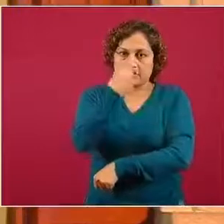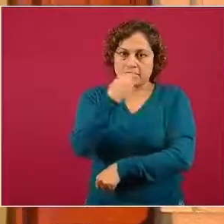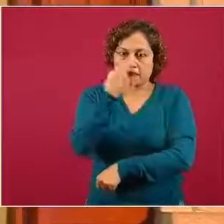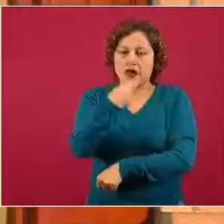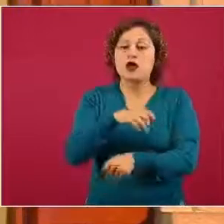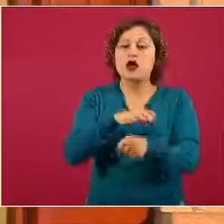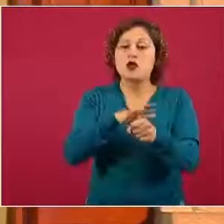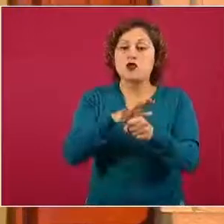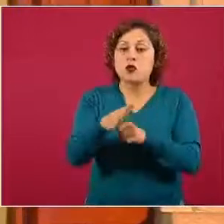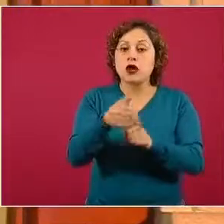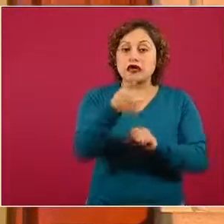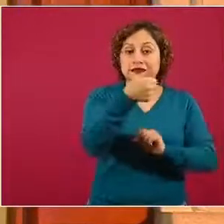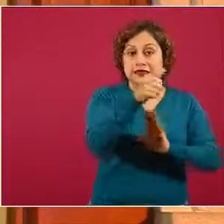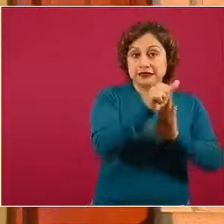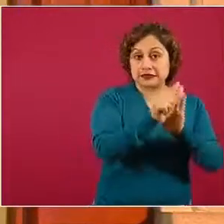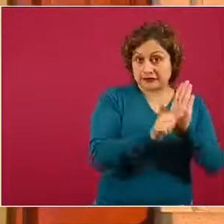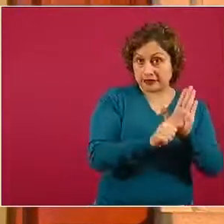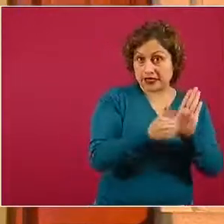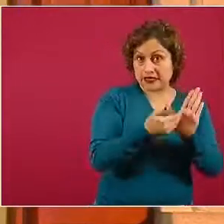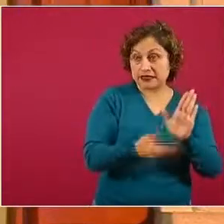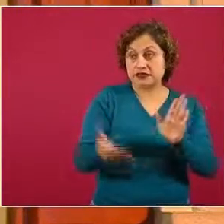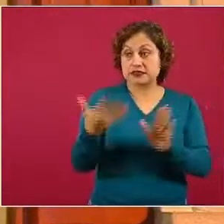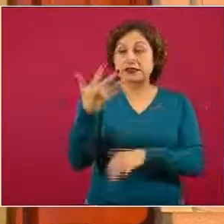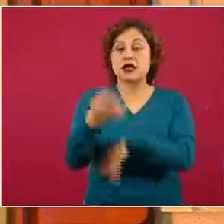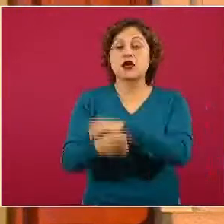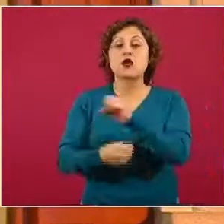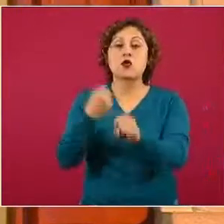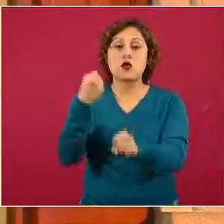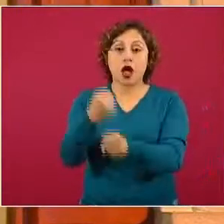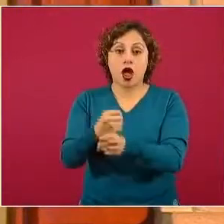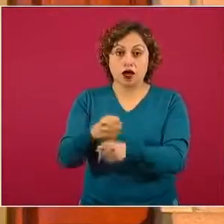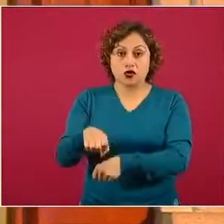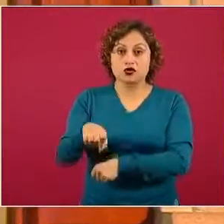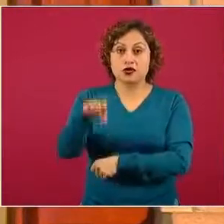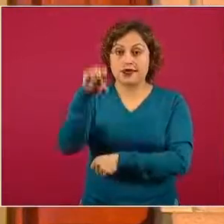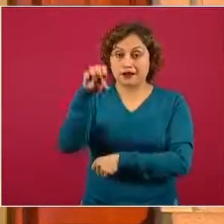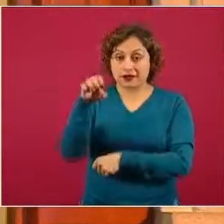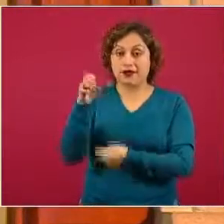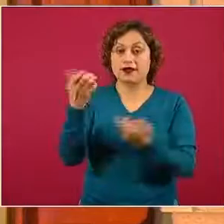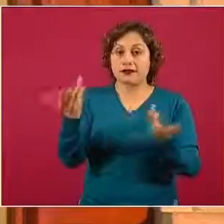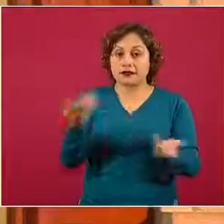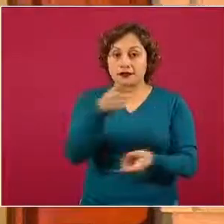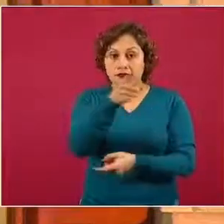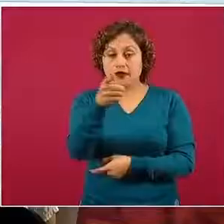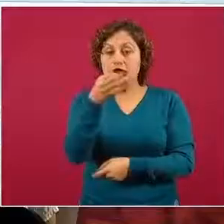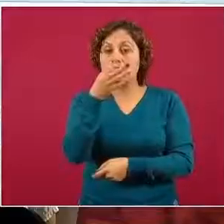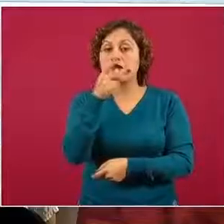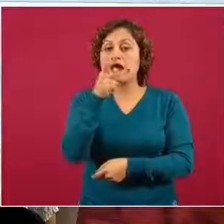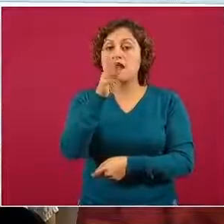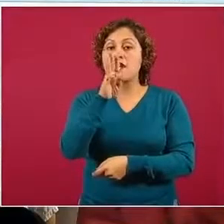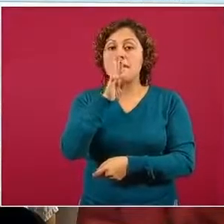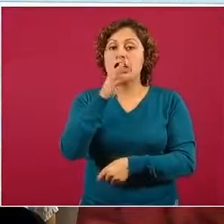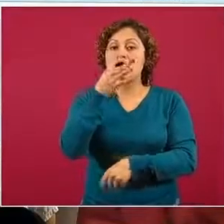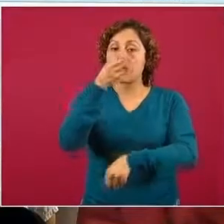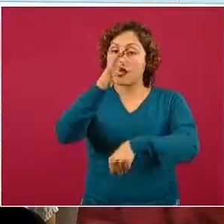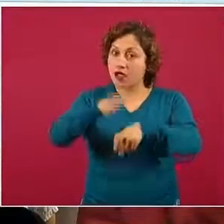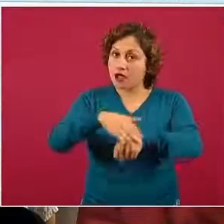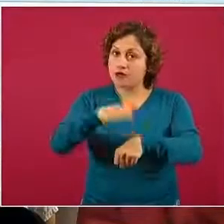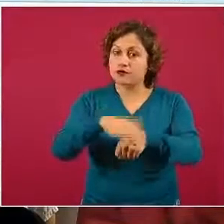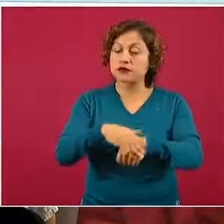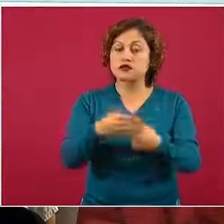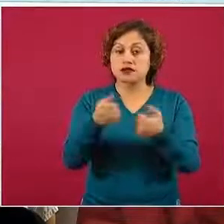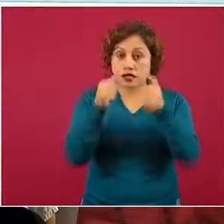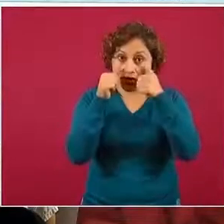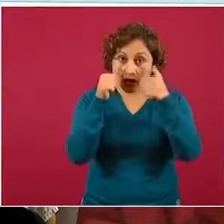años y que tengan más de 6 meses de edad. Por favor, papás, tutores, llevémoslo a una unidad de salud lo antes